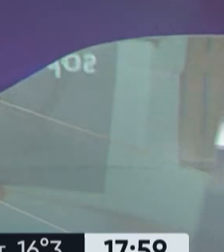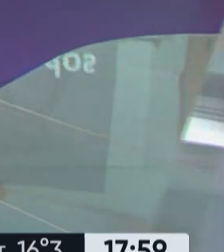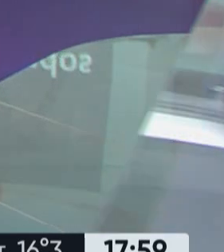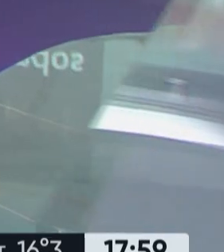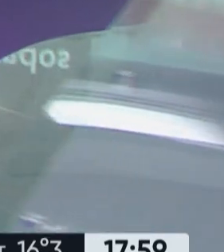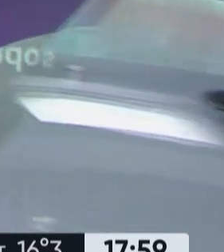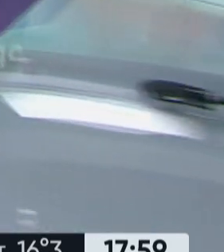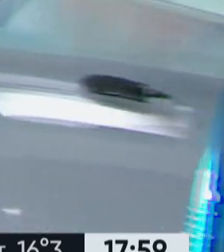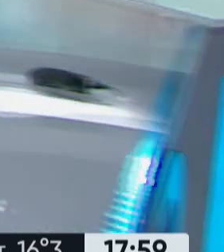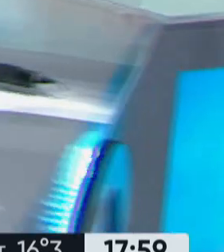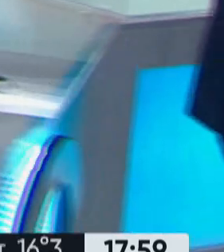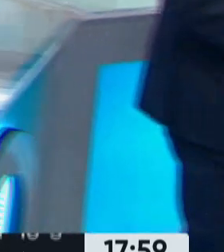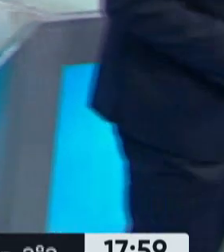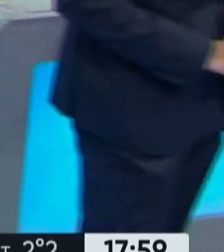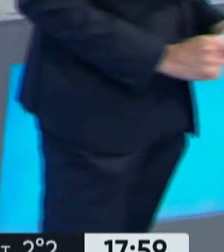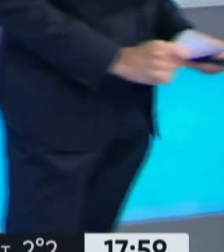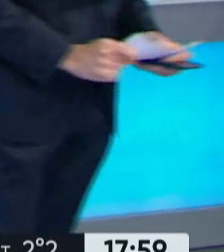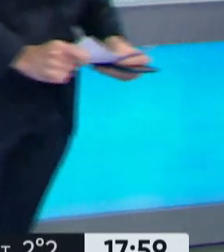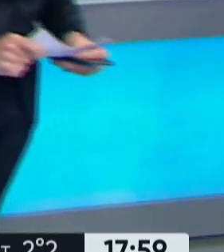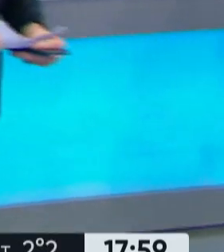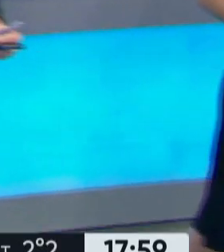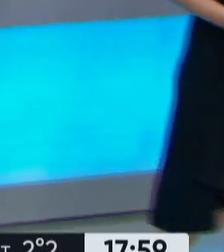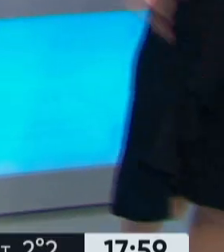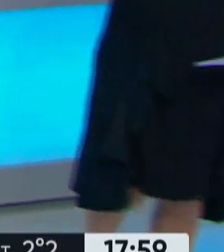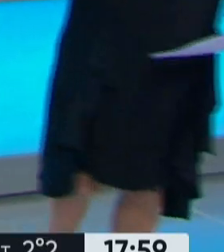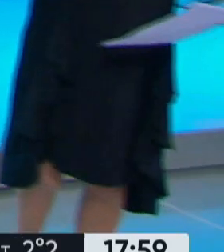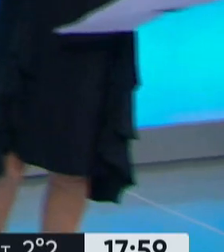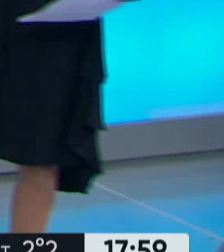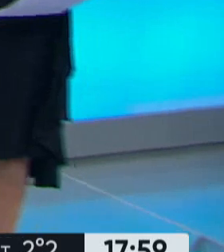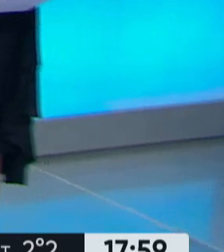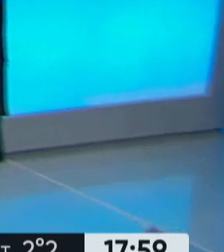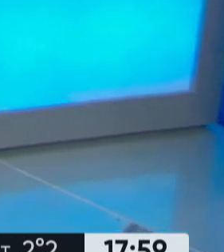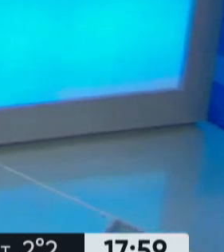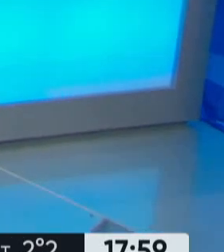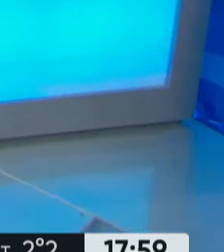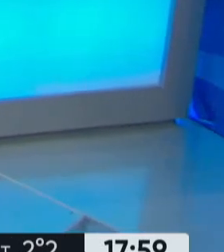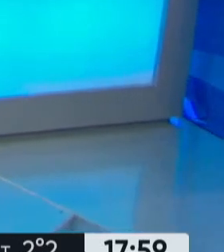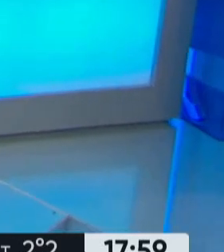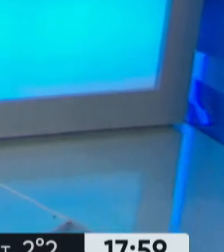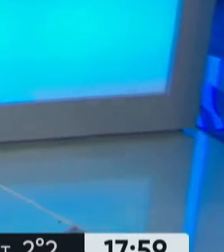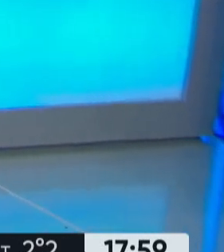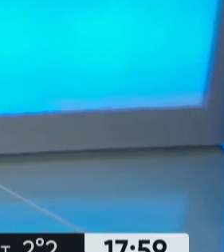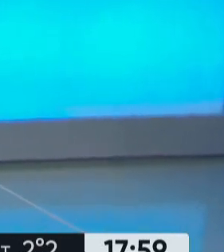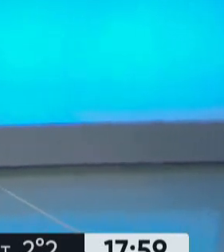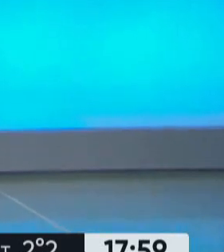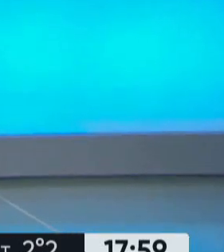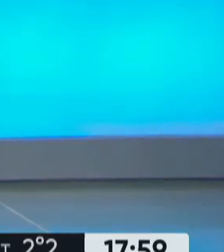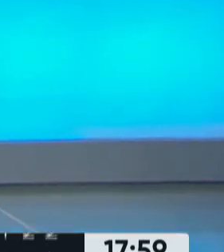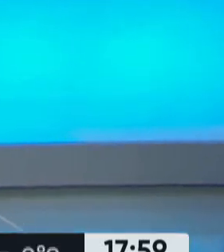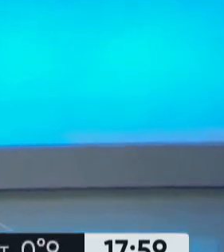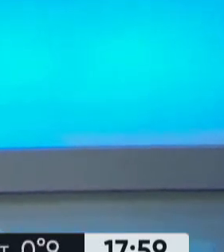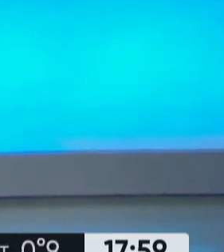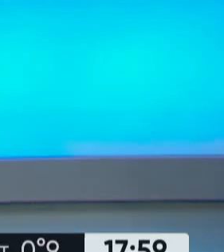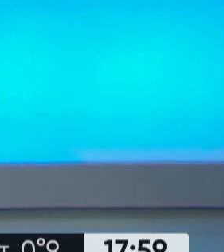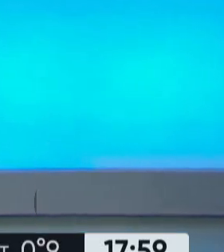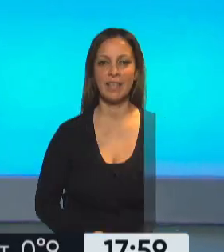hay expectativas. Ya comenzamos a hablar de este tiempo, de los 46 días y contando. ¿Podemos decir cuenta regresiva? Aunque así falta. Así comienza la cuenta